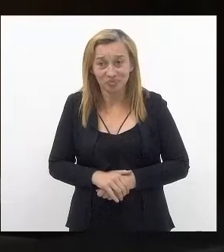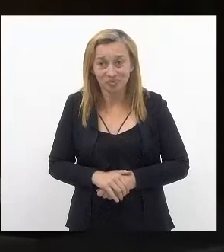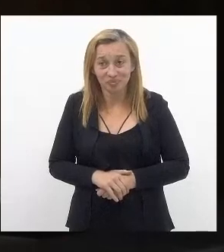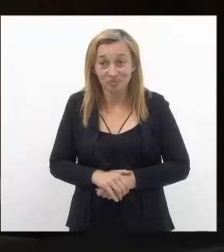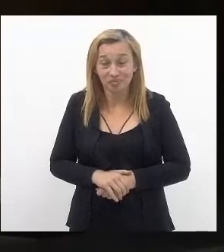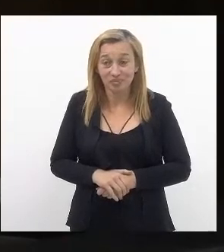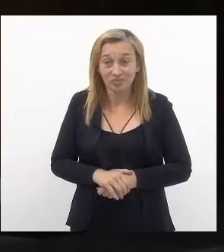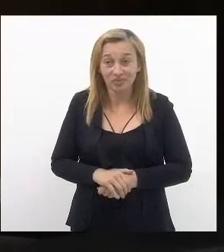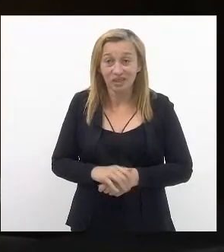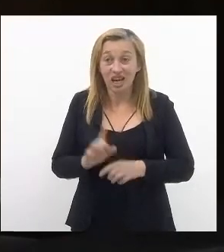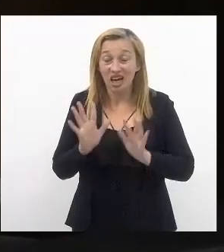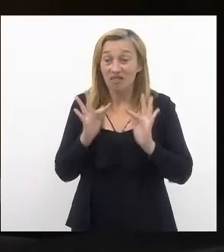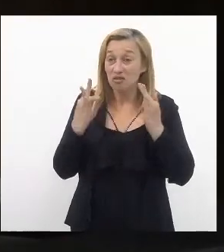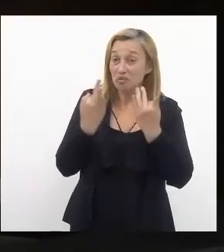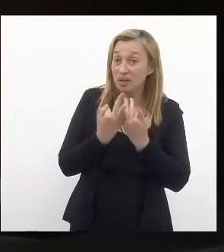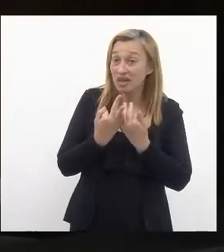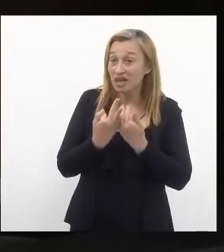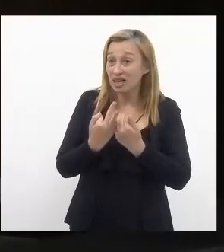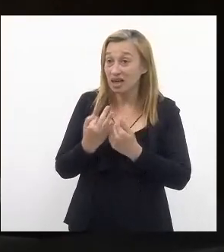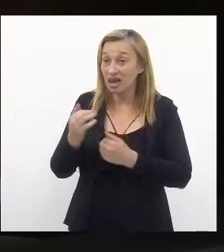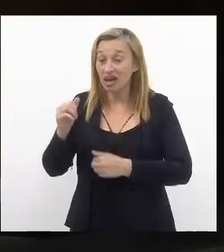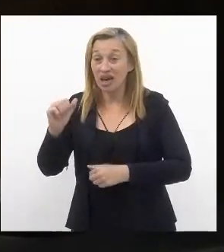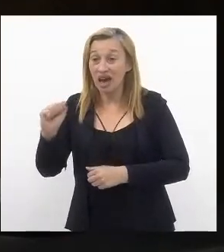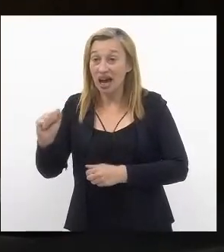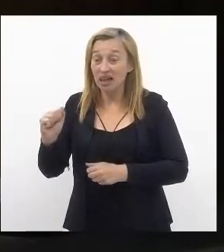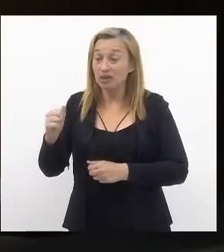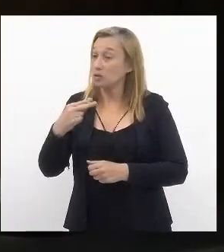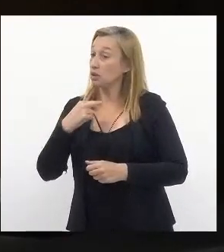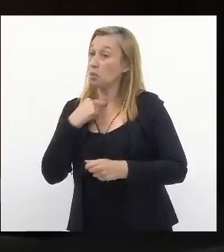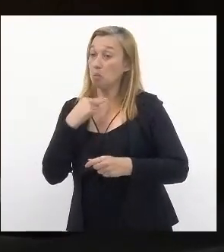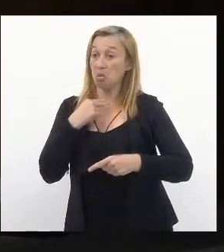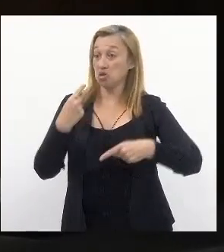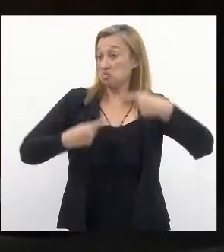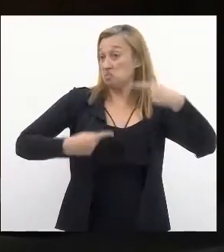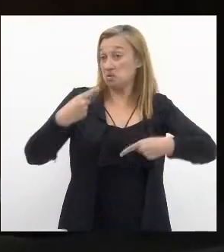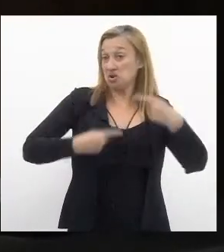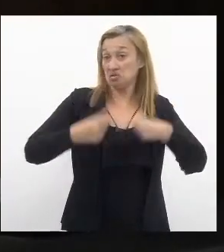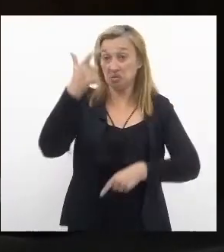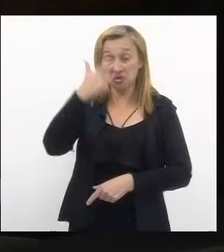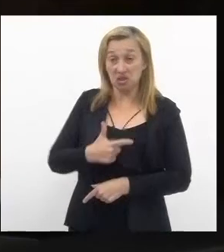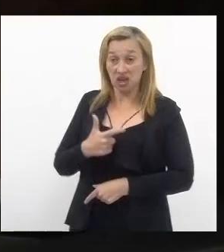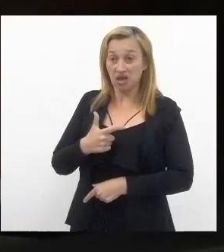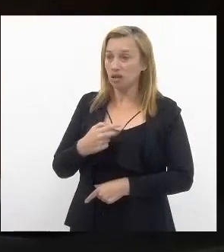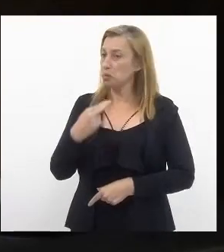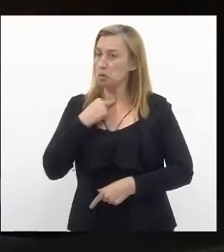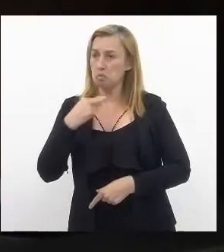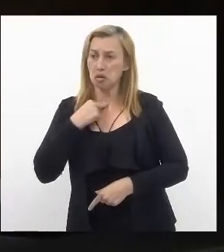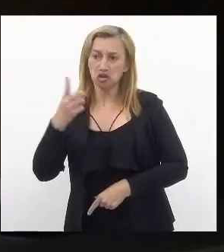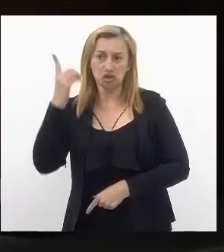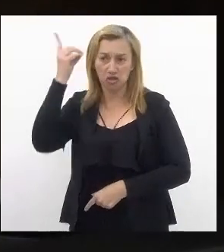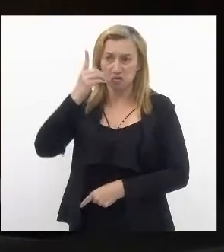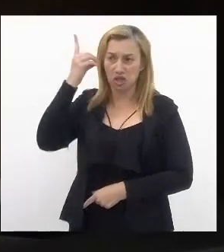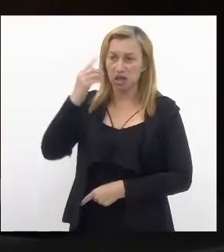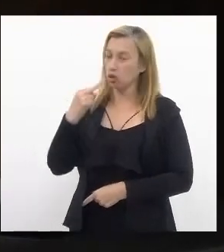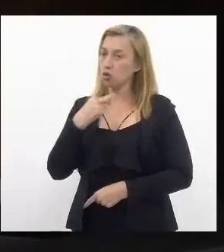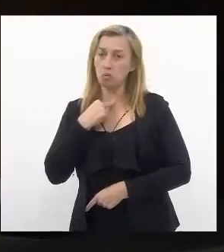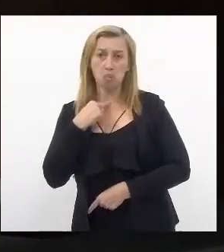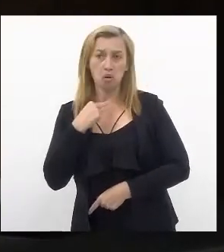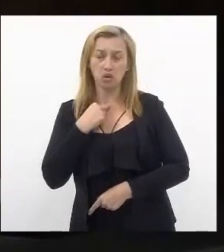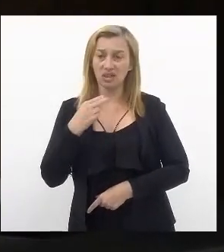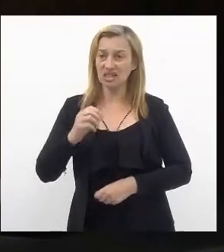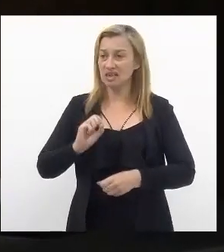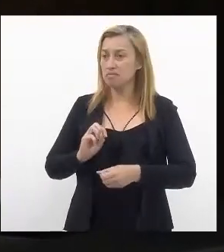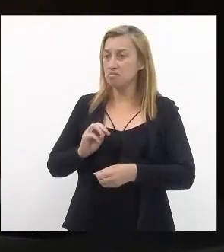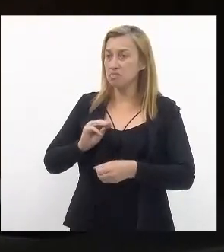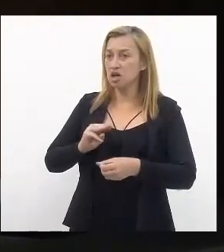El que no es de la familia fulana no puede ser político, no puede ser diputado, no puede ser